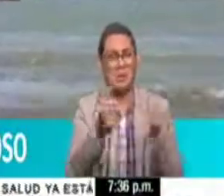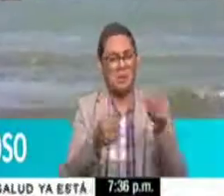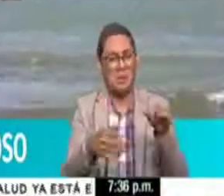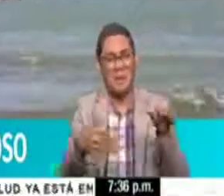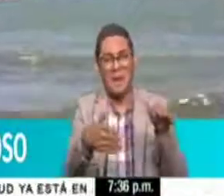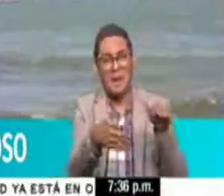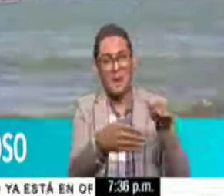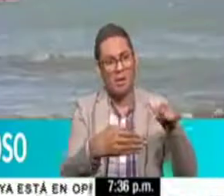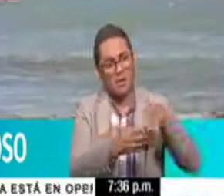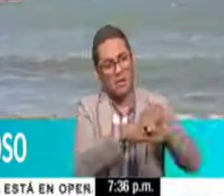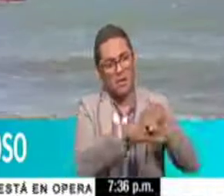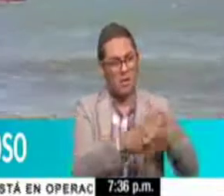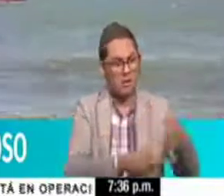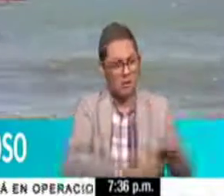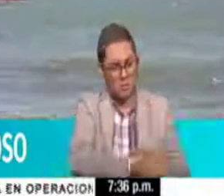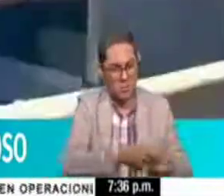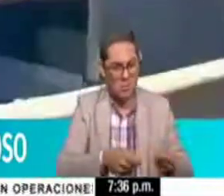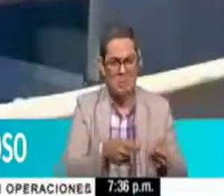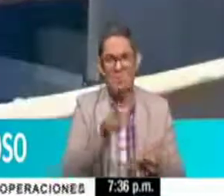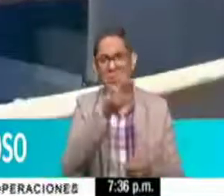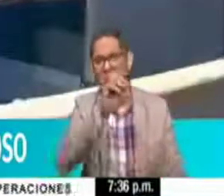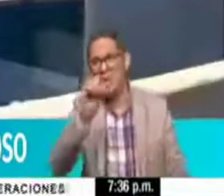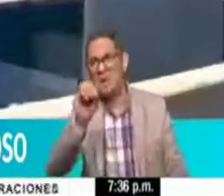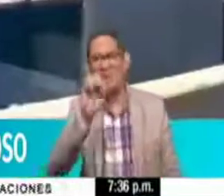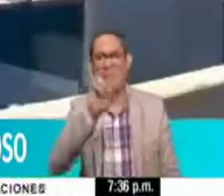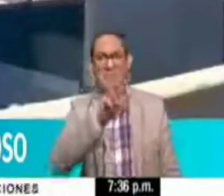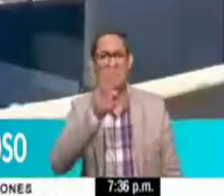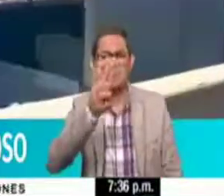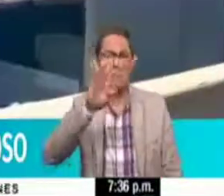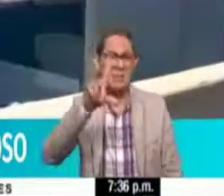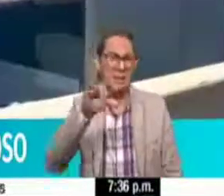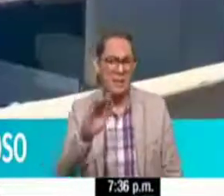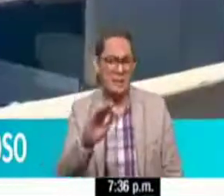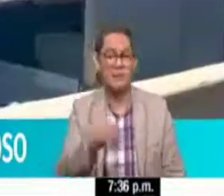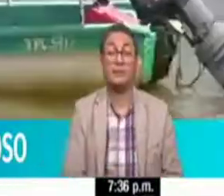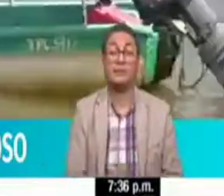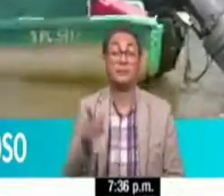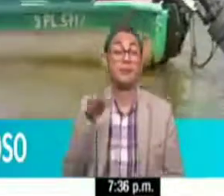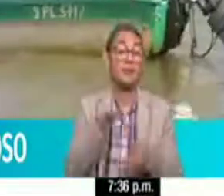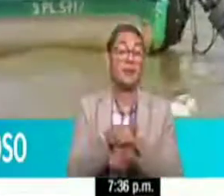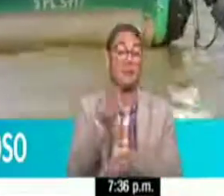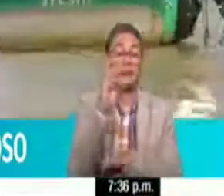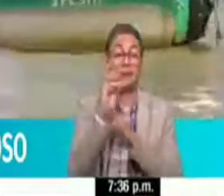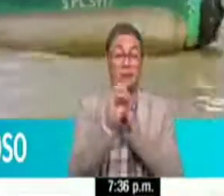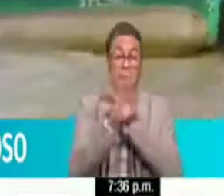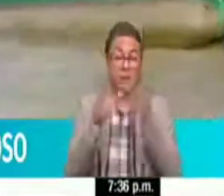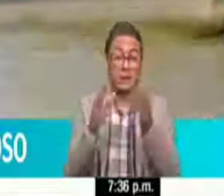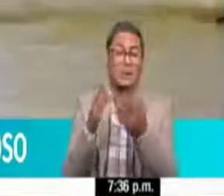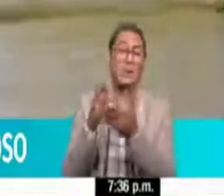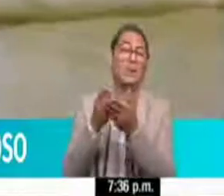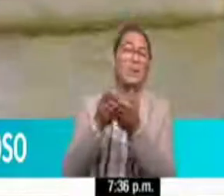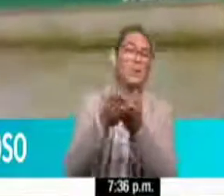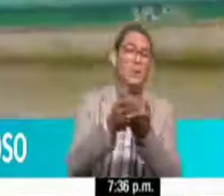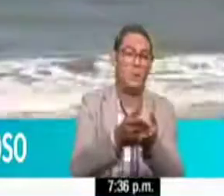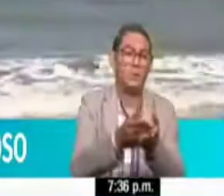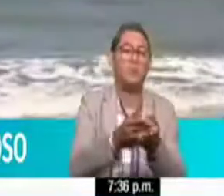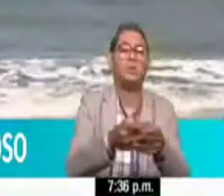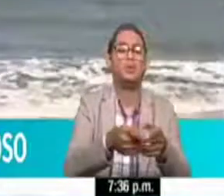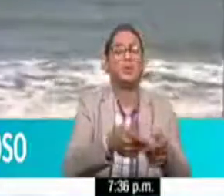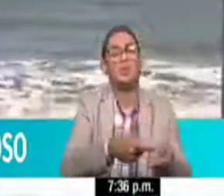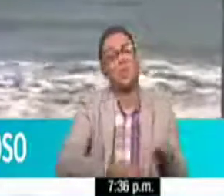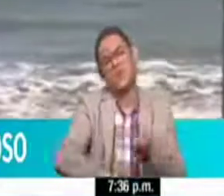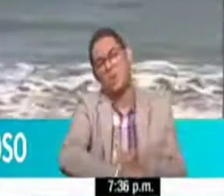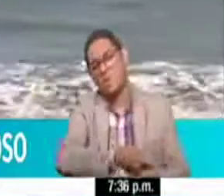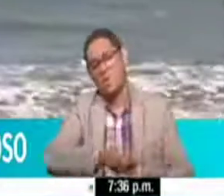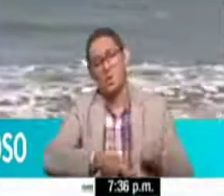hay 20, 25 libras. Bueno, como le dije, salgo a las 6 de la mañana, llego a las 9 y ahí me dedico a